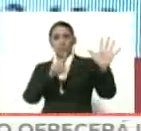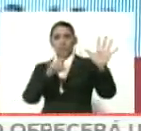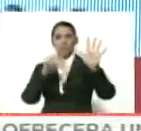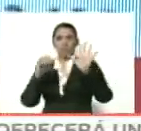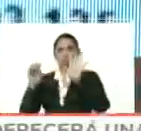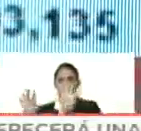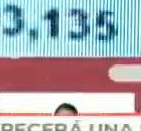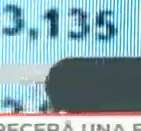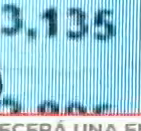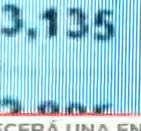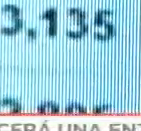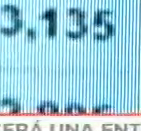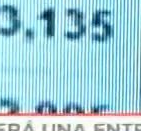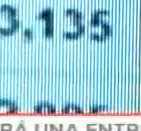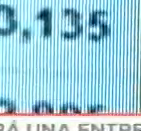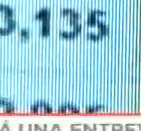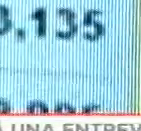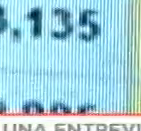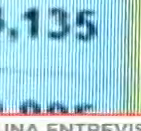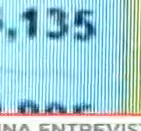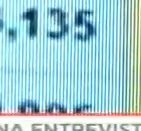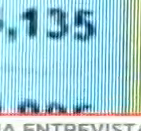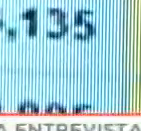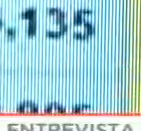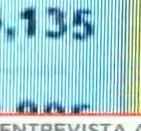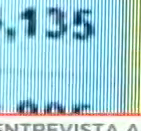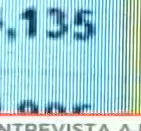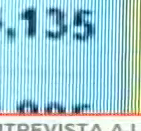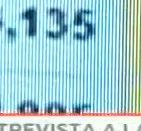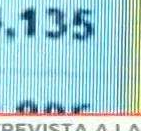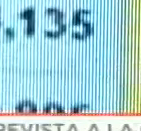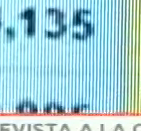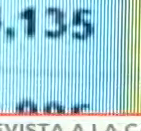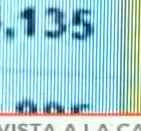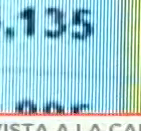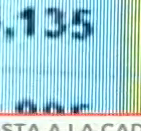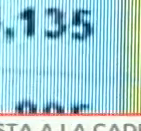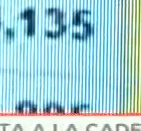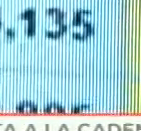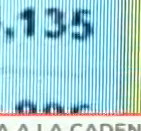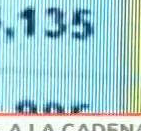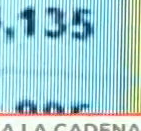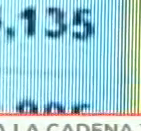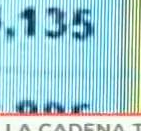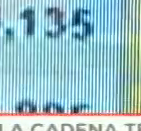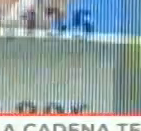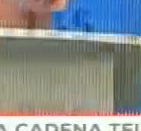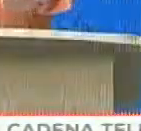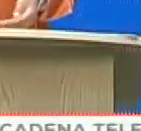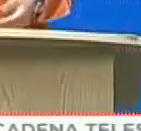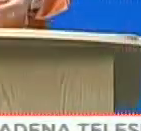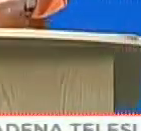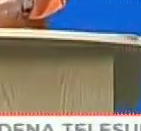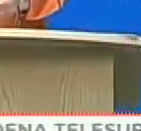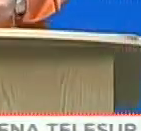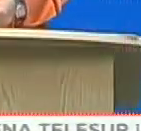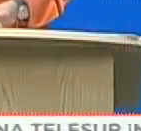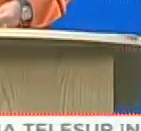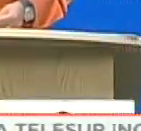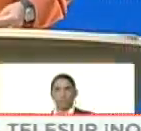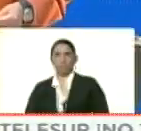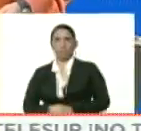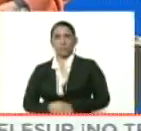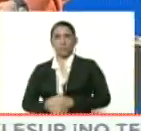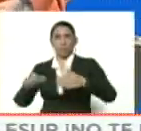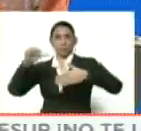8.609 fallecidos. Ocupa el puesto número 9 con más casos en el mundo. Y en Sudamérica, bueno,